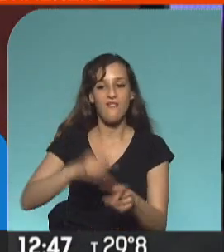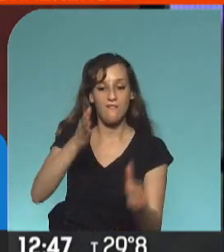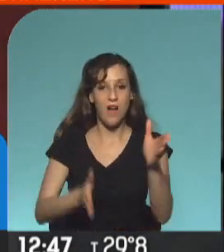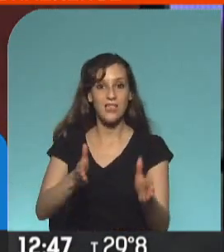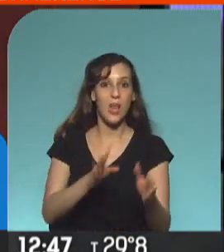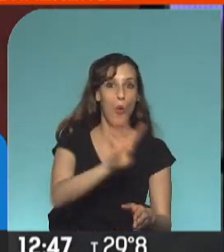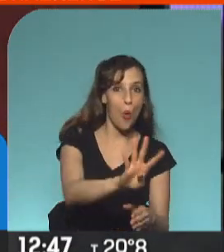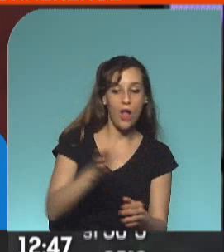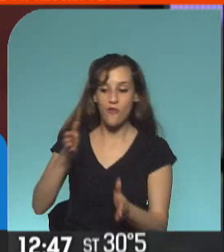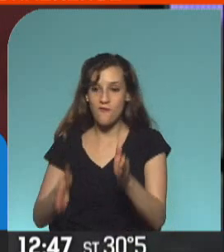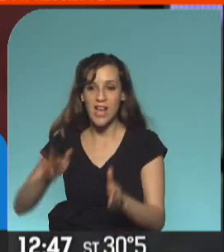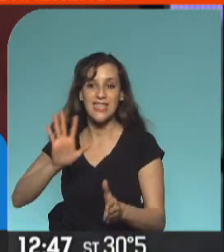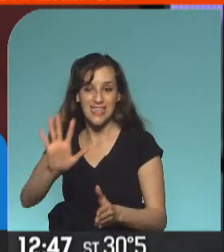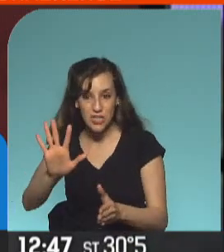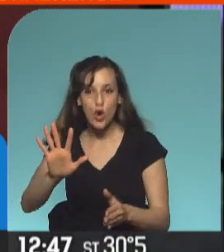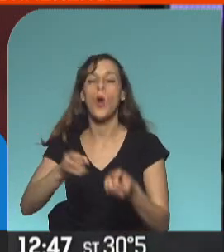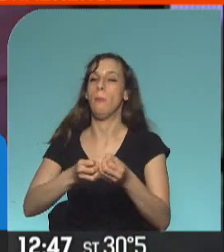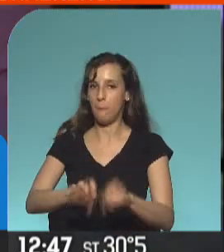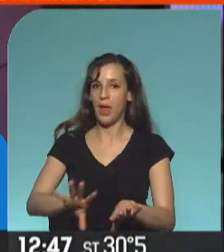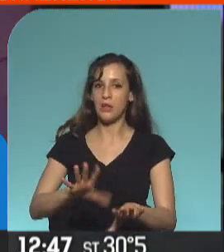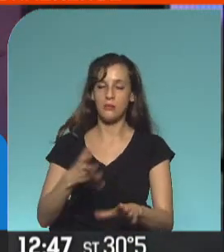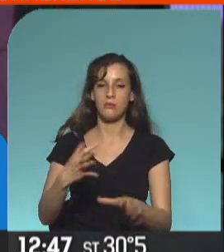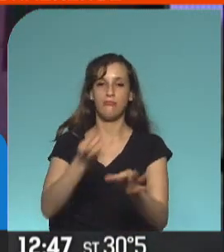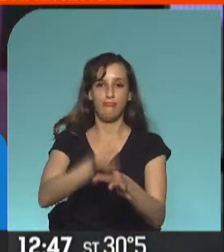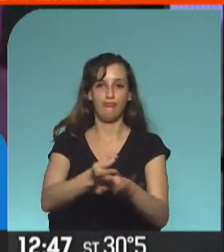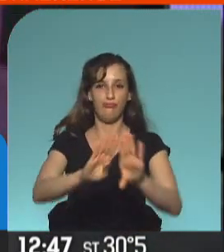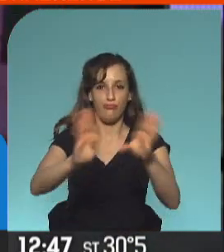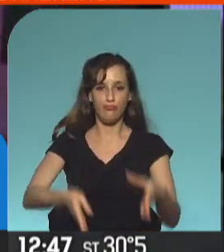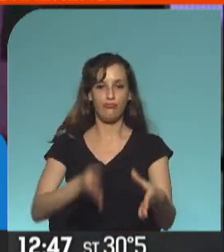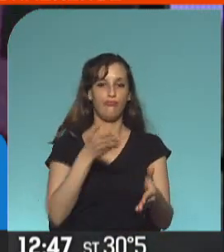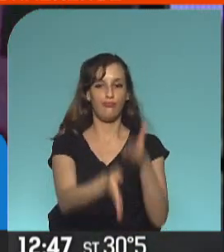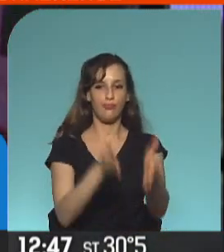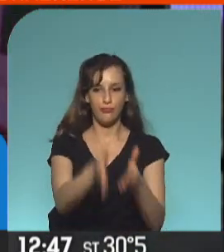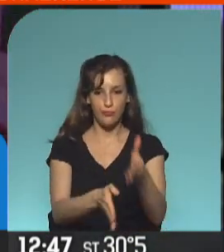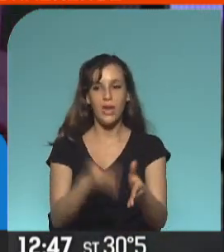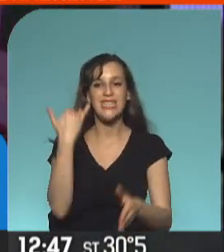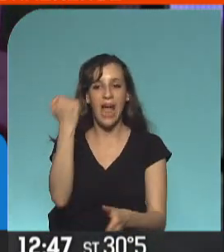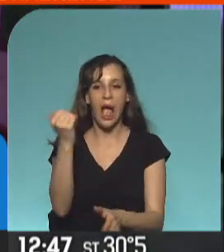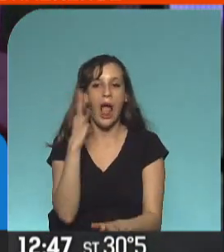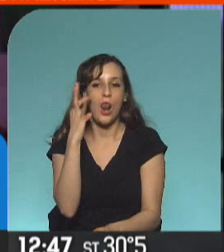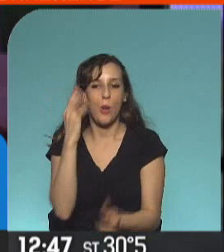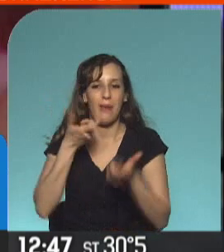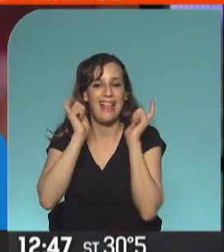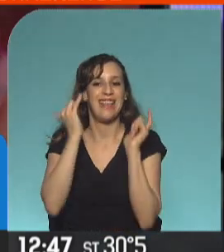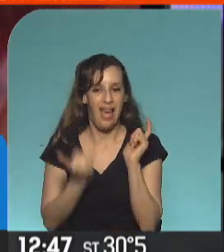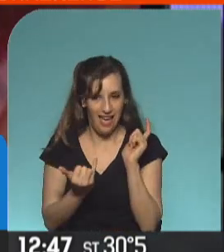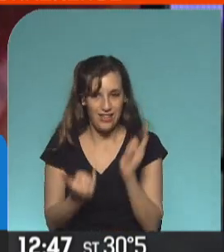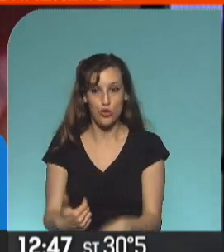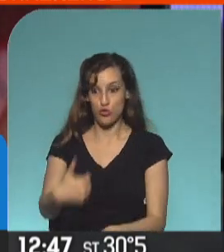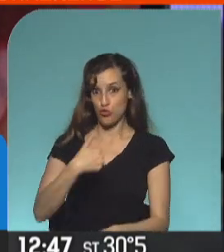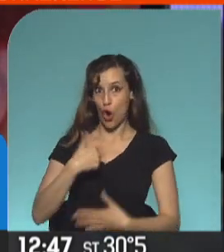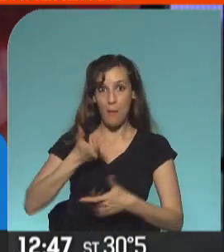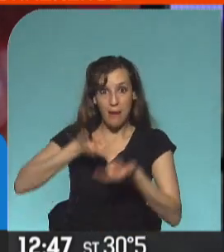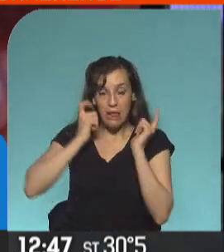5, arrancó la presencialidad y bueno, ya es como que están más avanzados, tienen un poquito más de experiencia. Yo particularmente soy